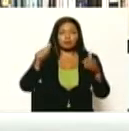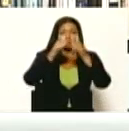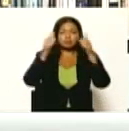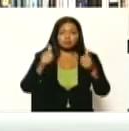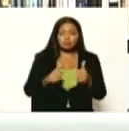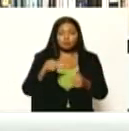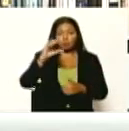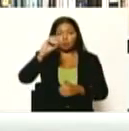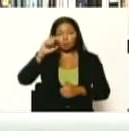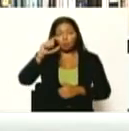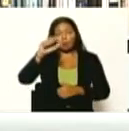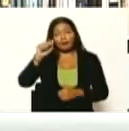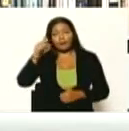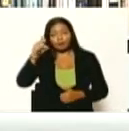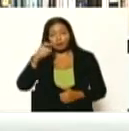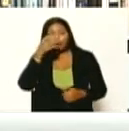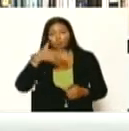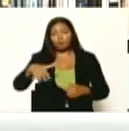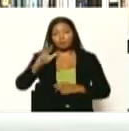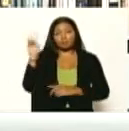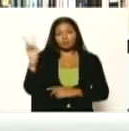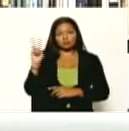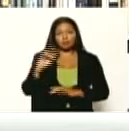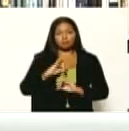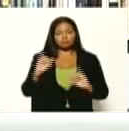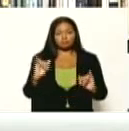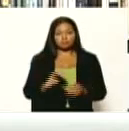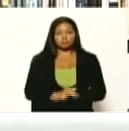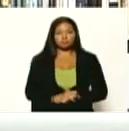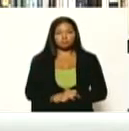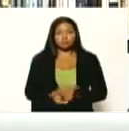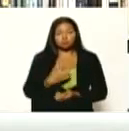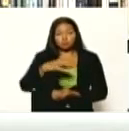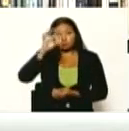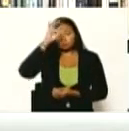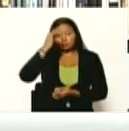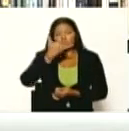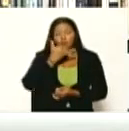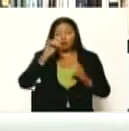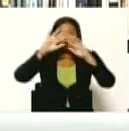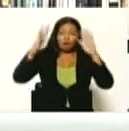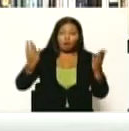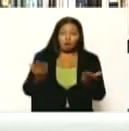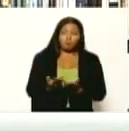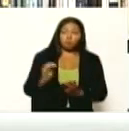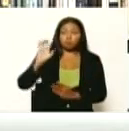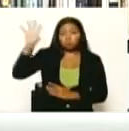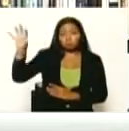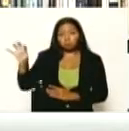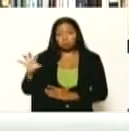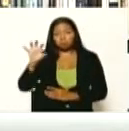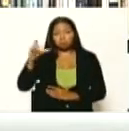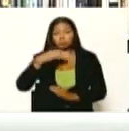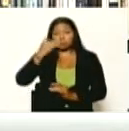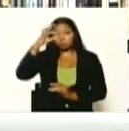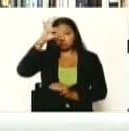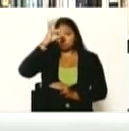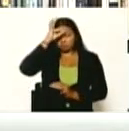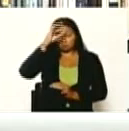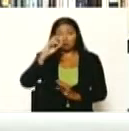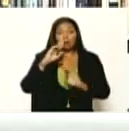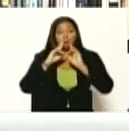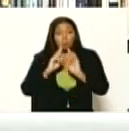sistema COVAX le ha fallado al pueblo de Venezuela. Yo no sé si le ha fallado a los pueblos del mundo. Y no nos dan